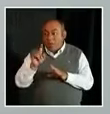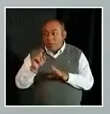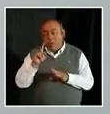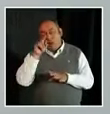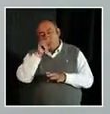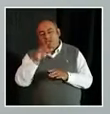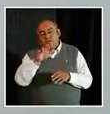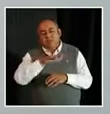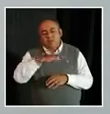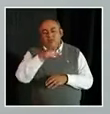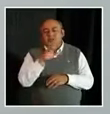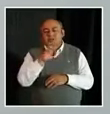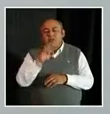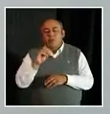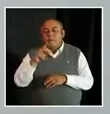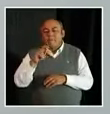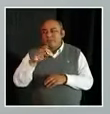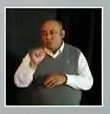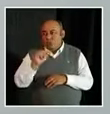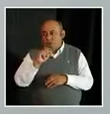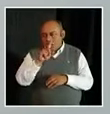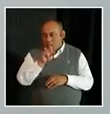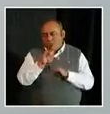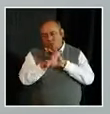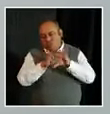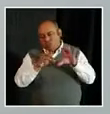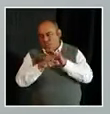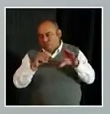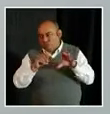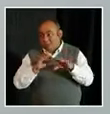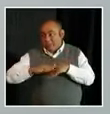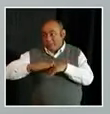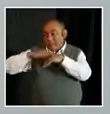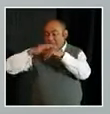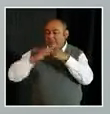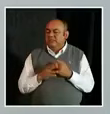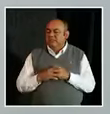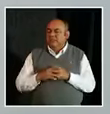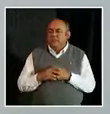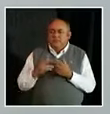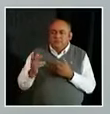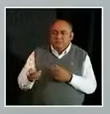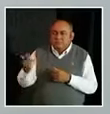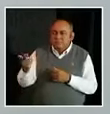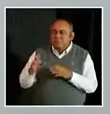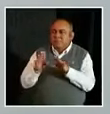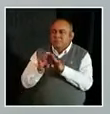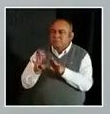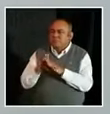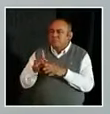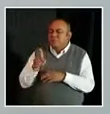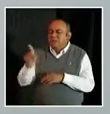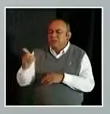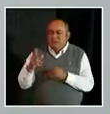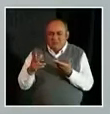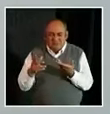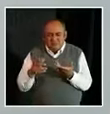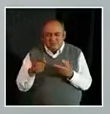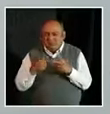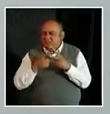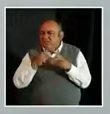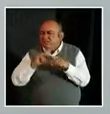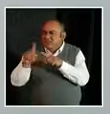Prieto. Preguntarle si esta situación es debido a lo que comentaba hace unos momentos de que la tarifa eléctrica baja y